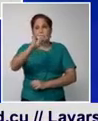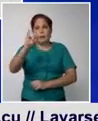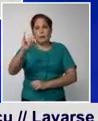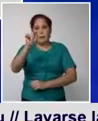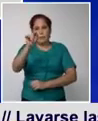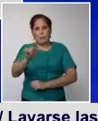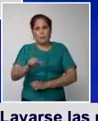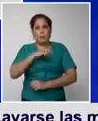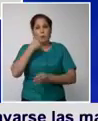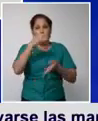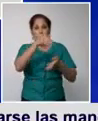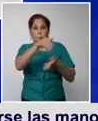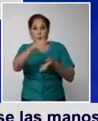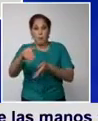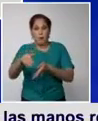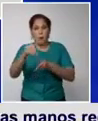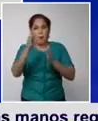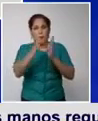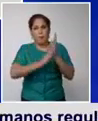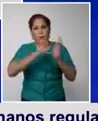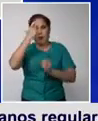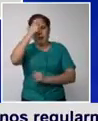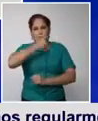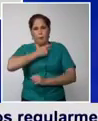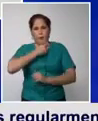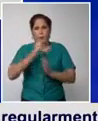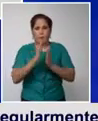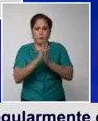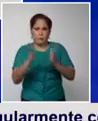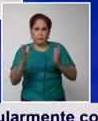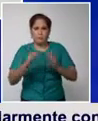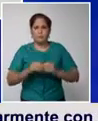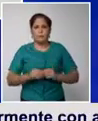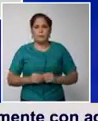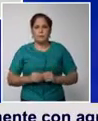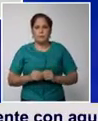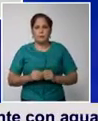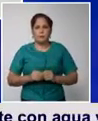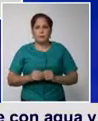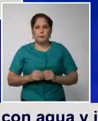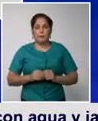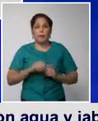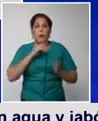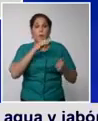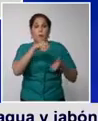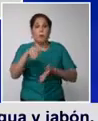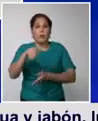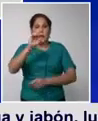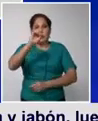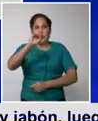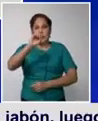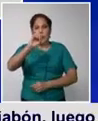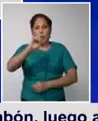personas que han fallecido con COVID-19, con una letalidad de